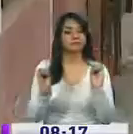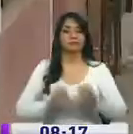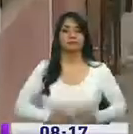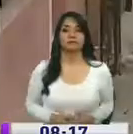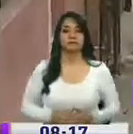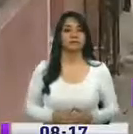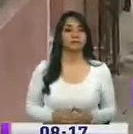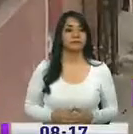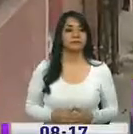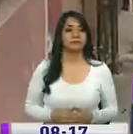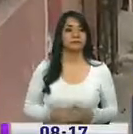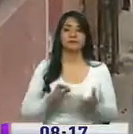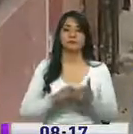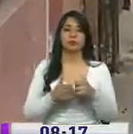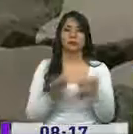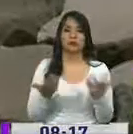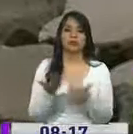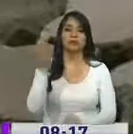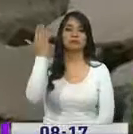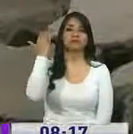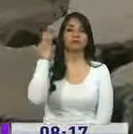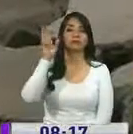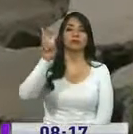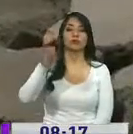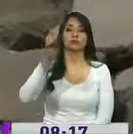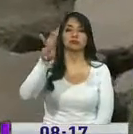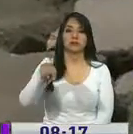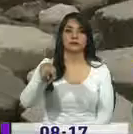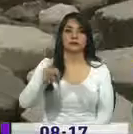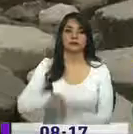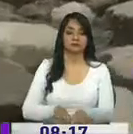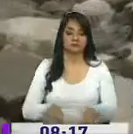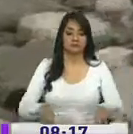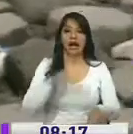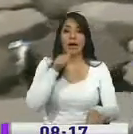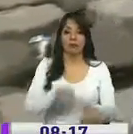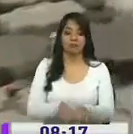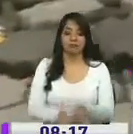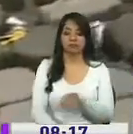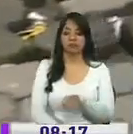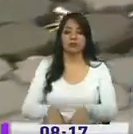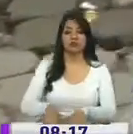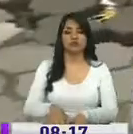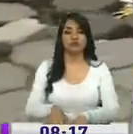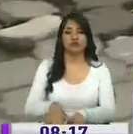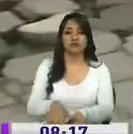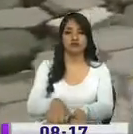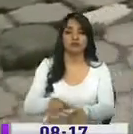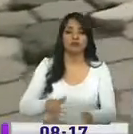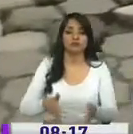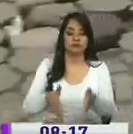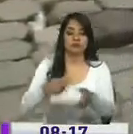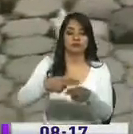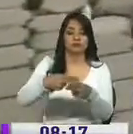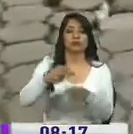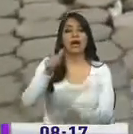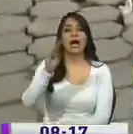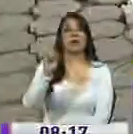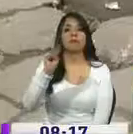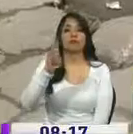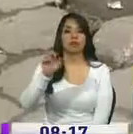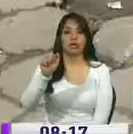el problema habría iniciado hace aproximadamente dos meses con una fuga de agua en el pasaje ambuquí según comentaban los habitantes luego de varias